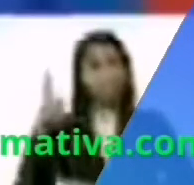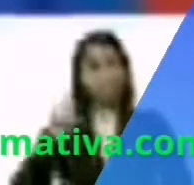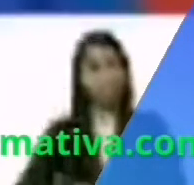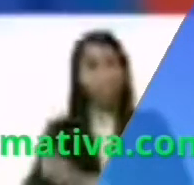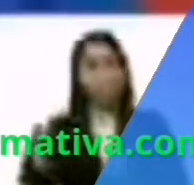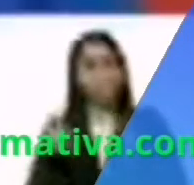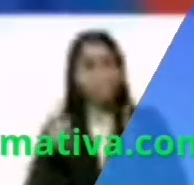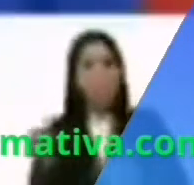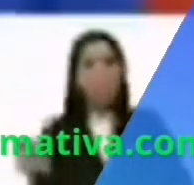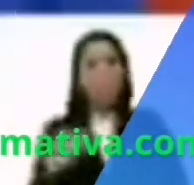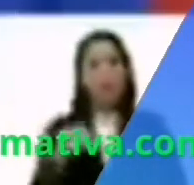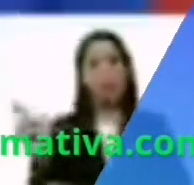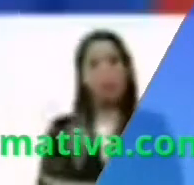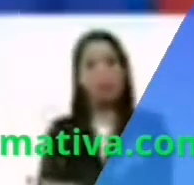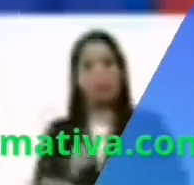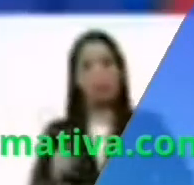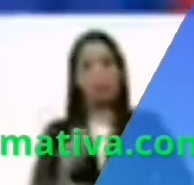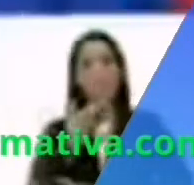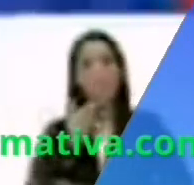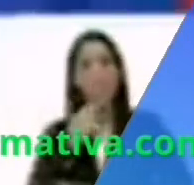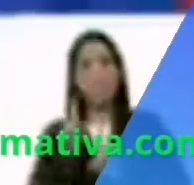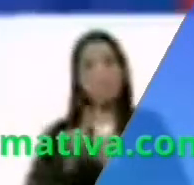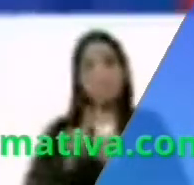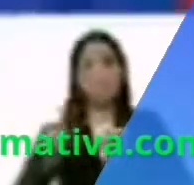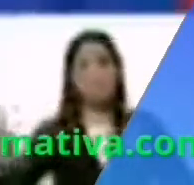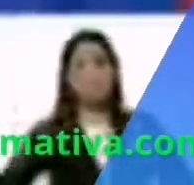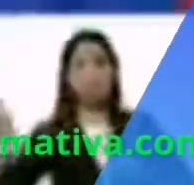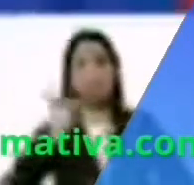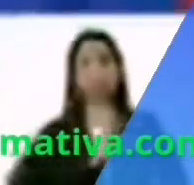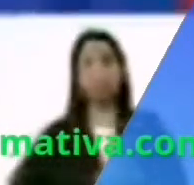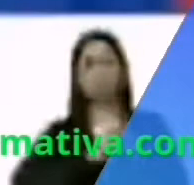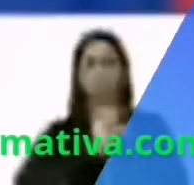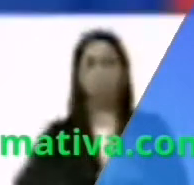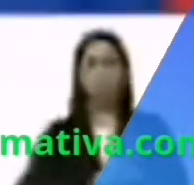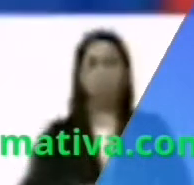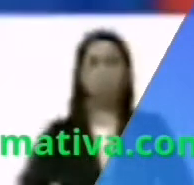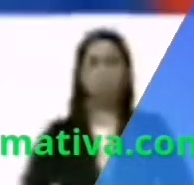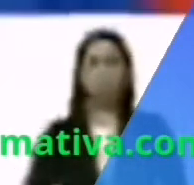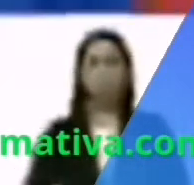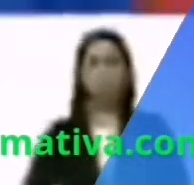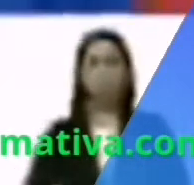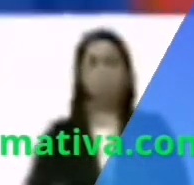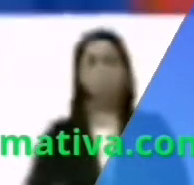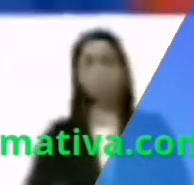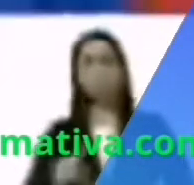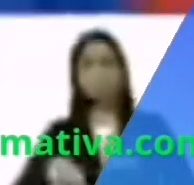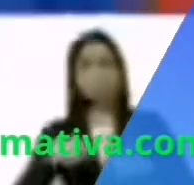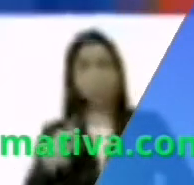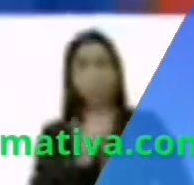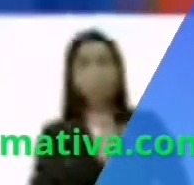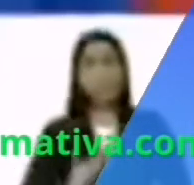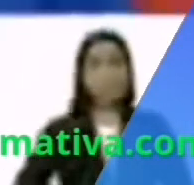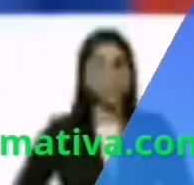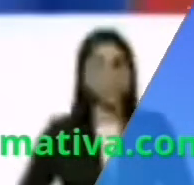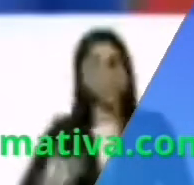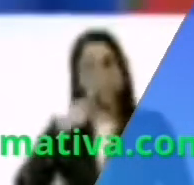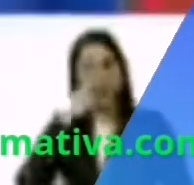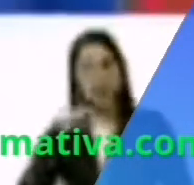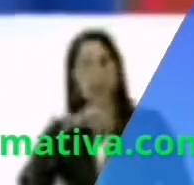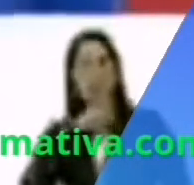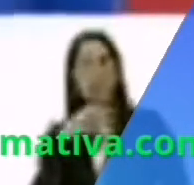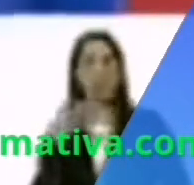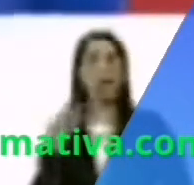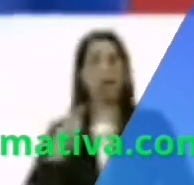conversación con el primer mandatario nacional, Nicolás Maduro Moros, por toda la ayuda que le ha prestado al país ante